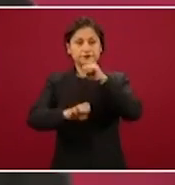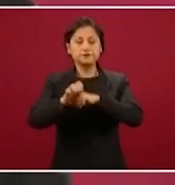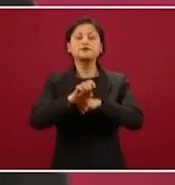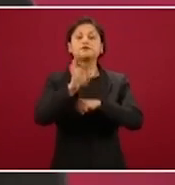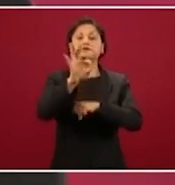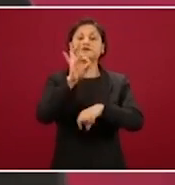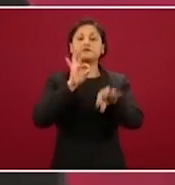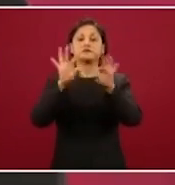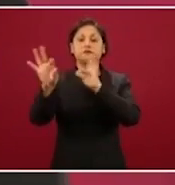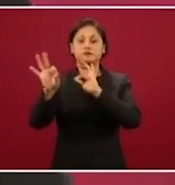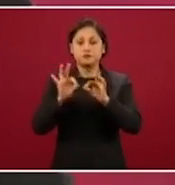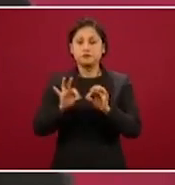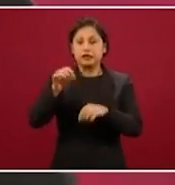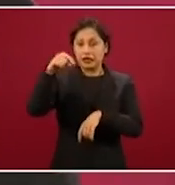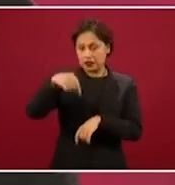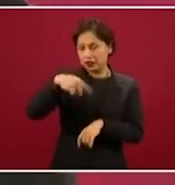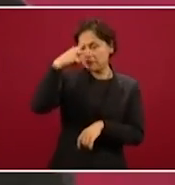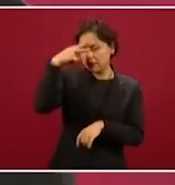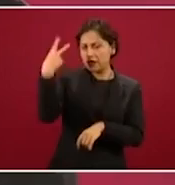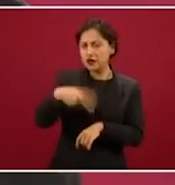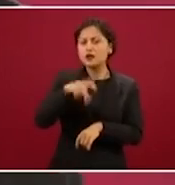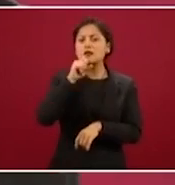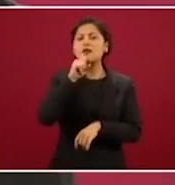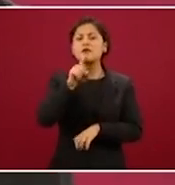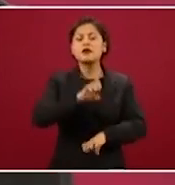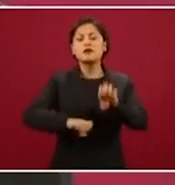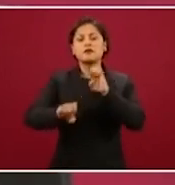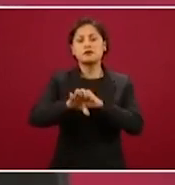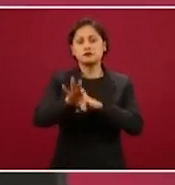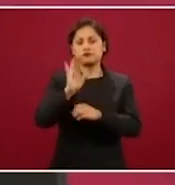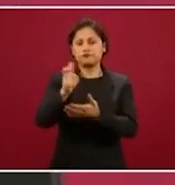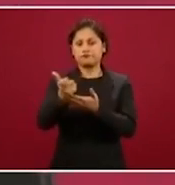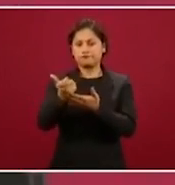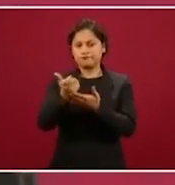tanto en México como en el extranjero, pero se abrió